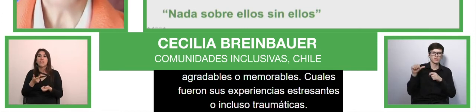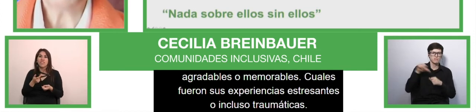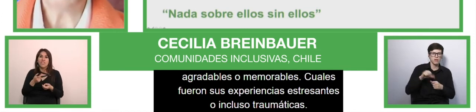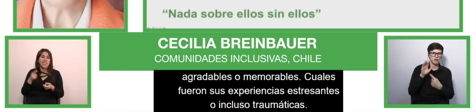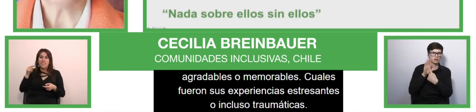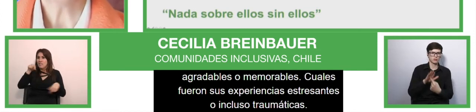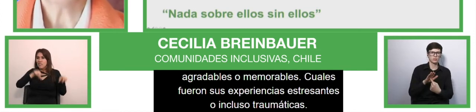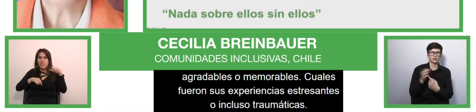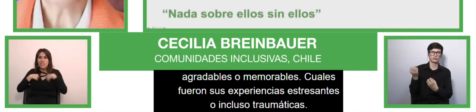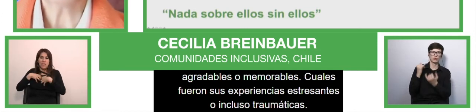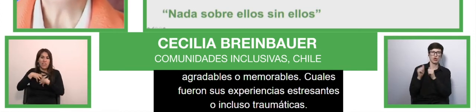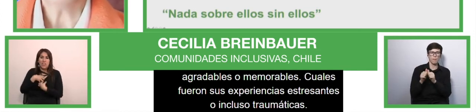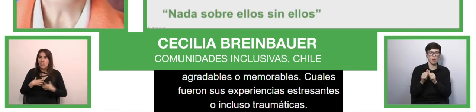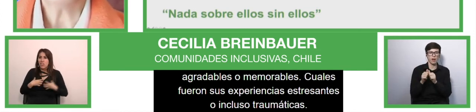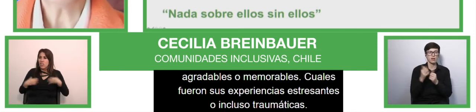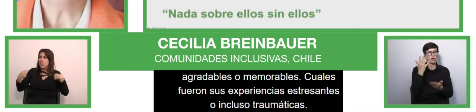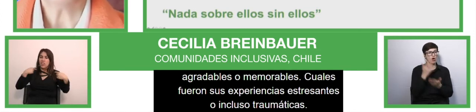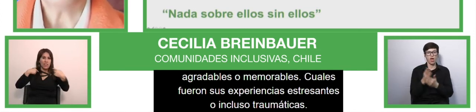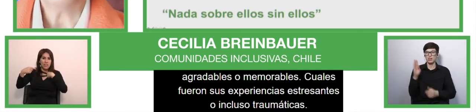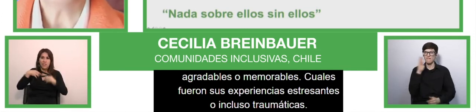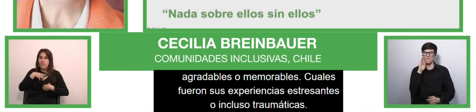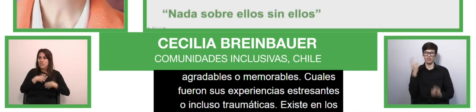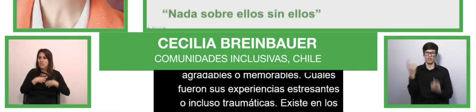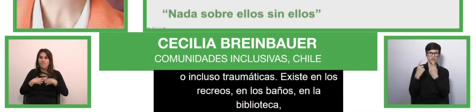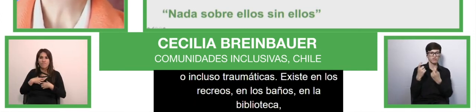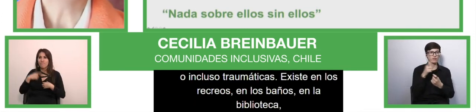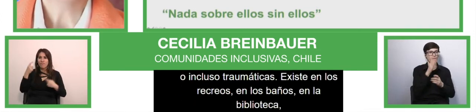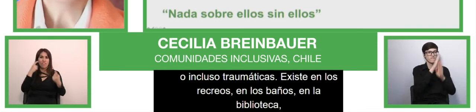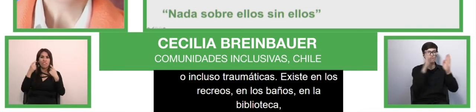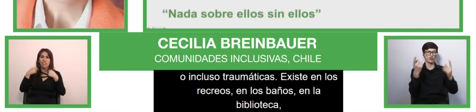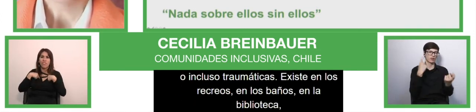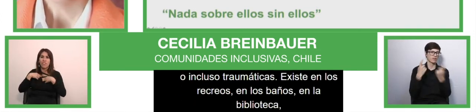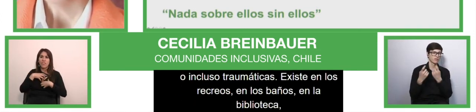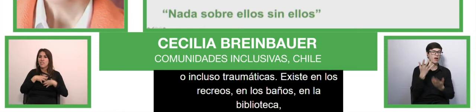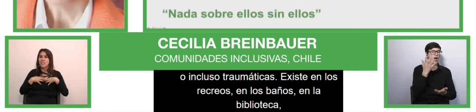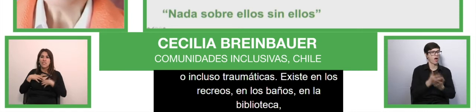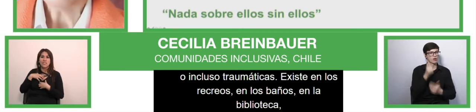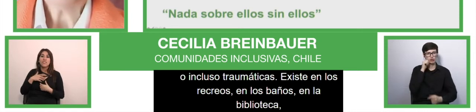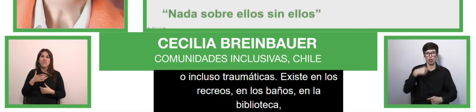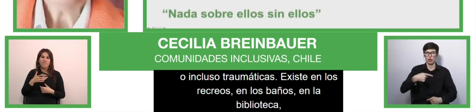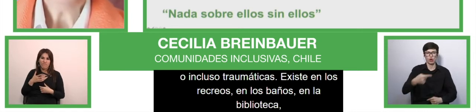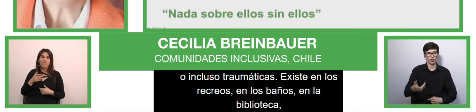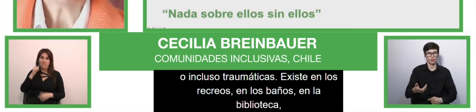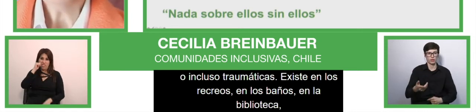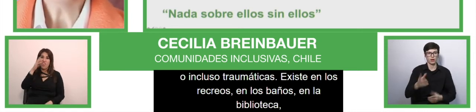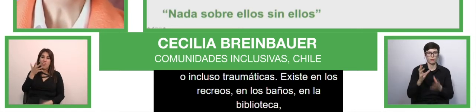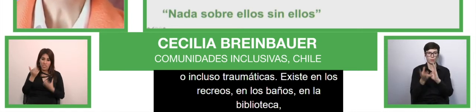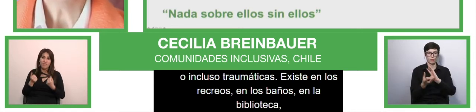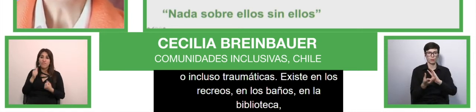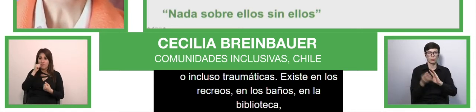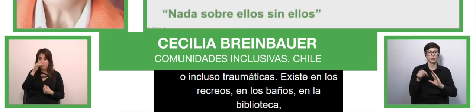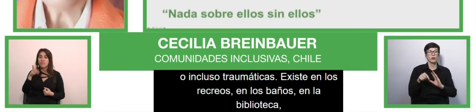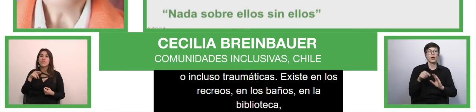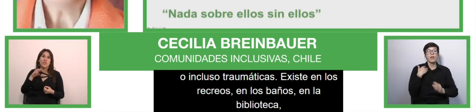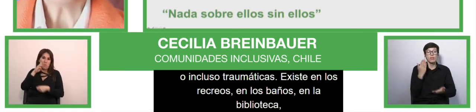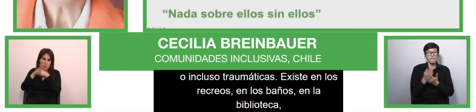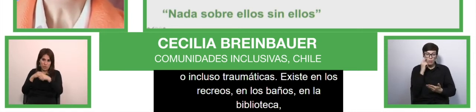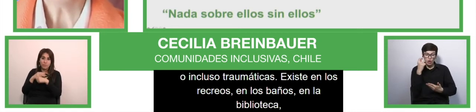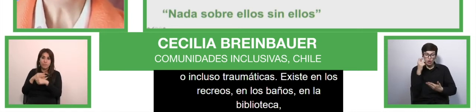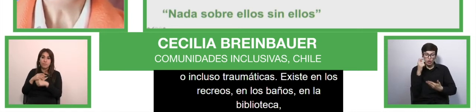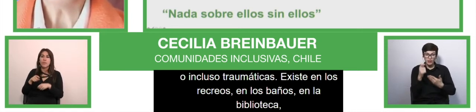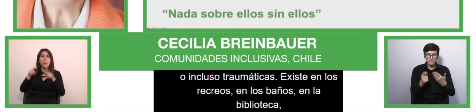esas cosas ocurren semana a semana día a día revisar con ellos cuáles son sus